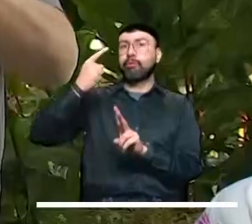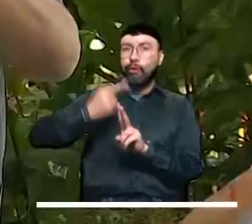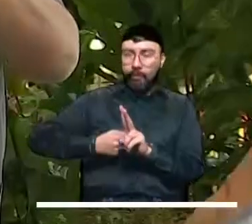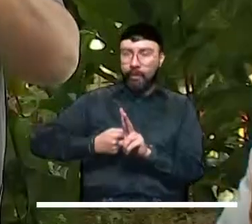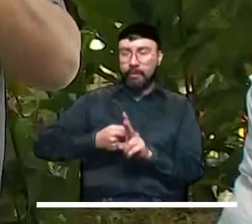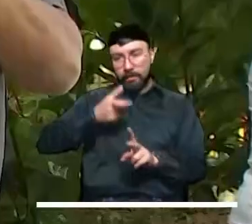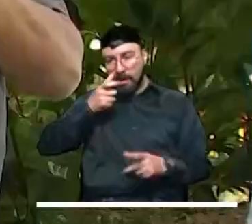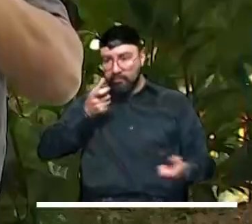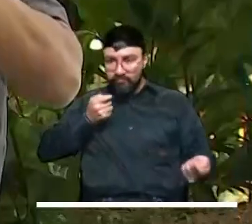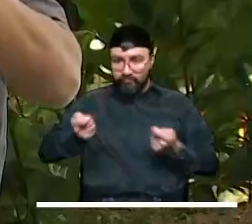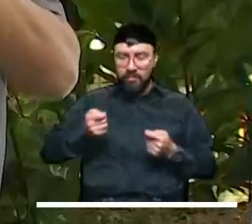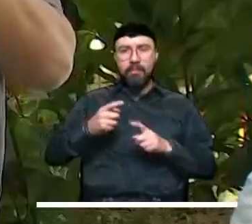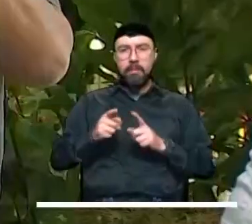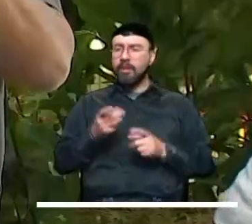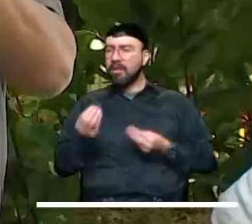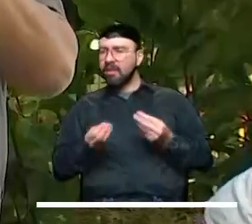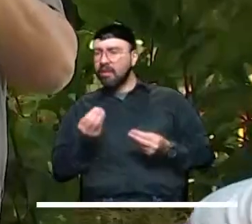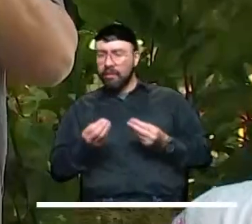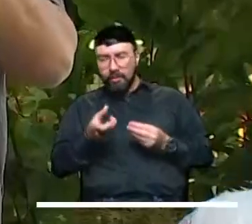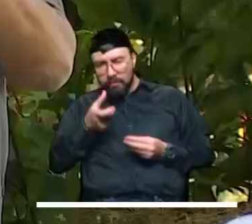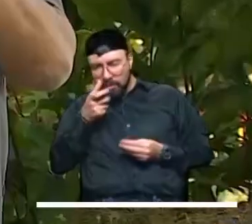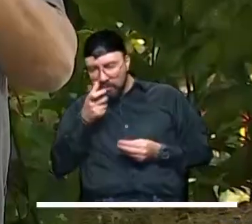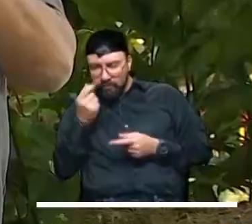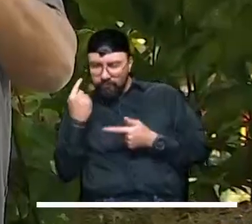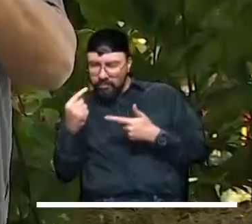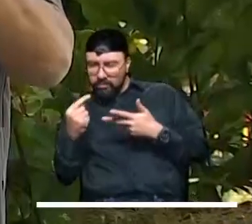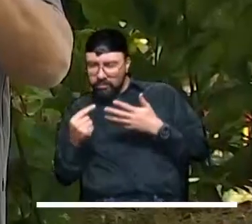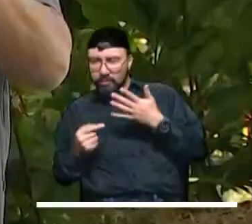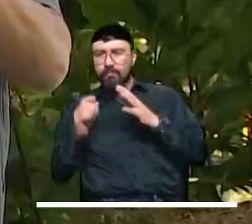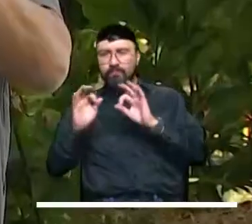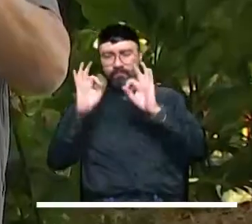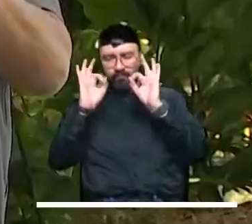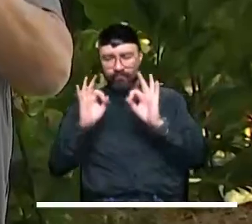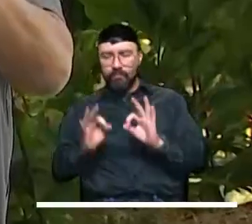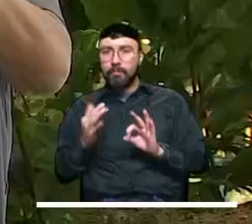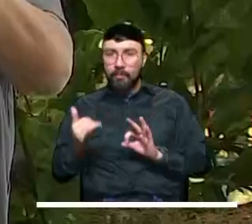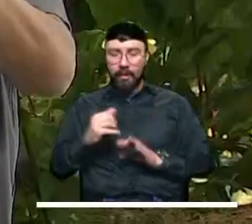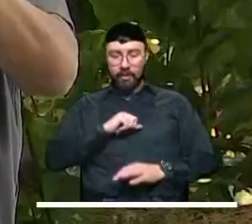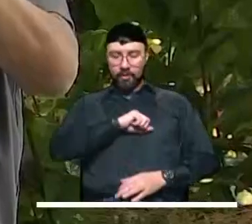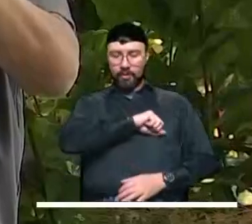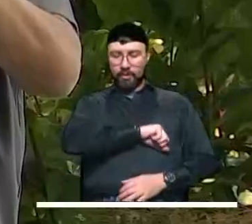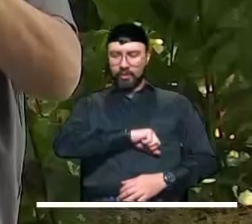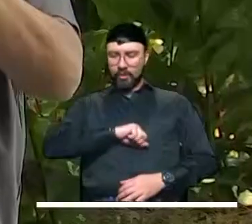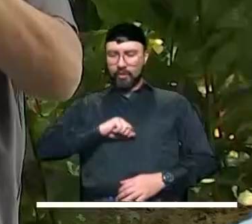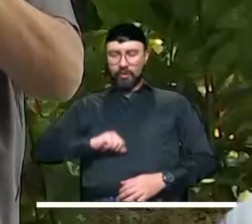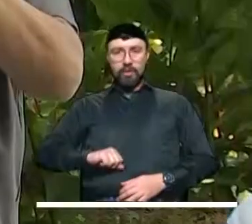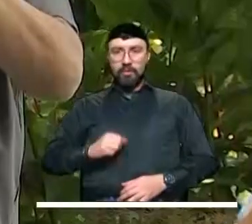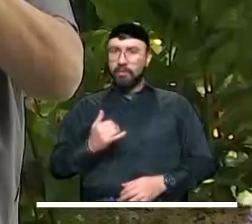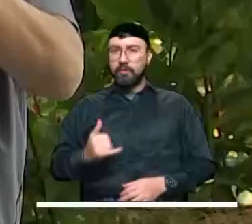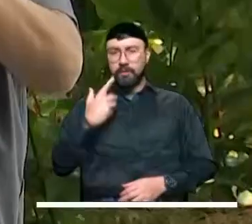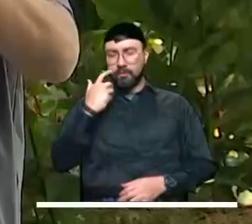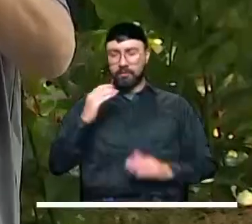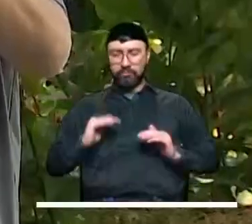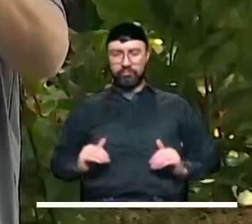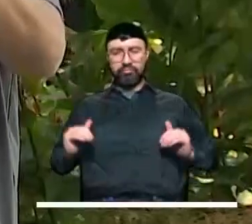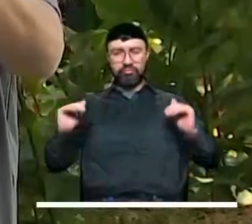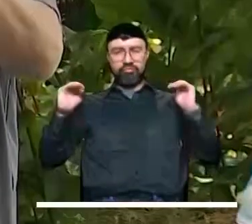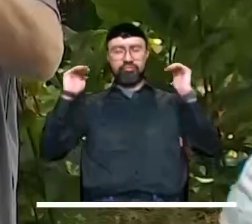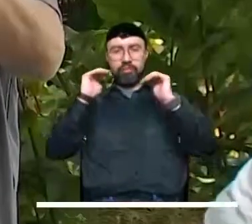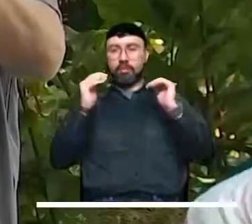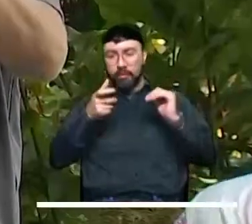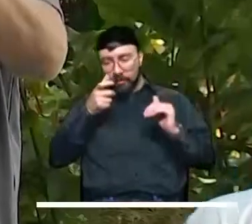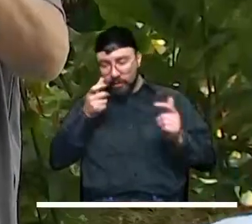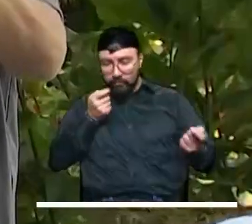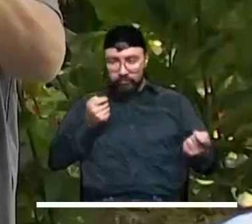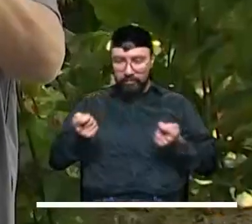hacer, pero vamos a hacer mediciones muy exactas y muy concretas con ecografía y transductores de alta resolución para medir